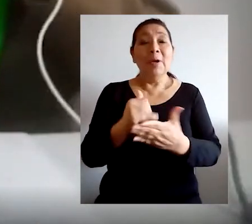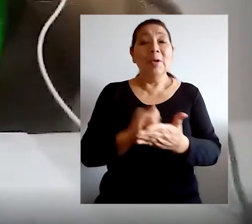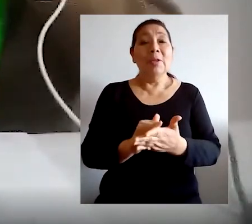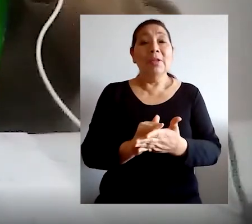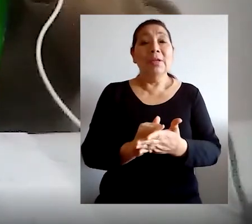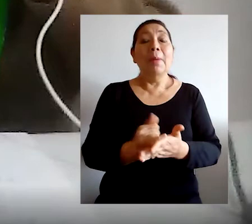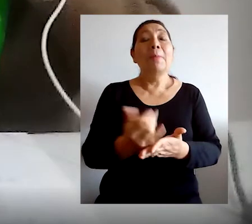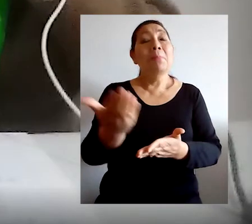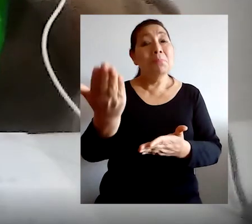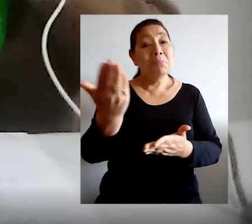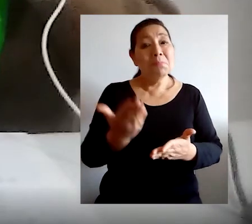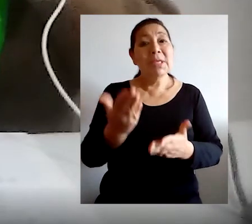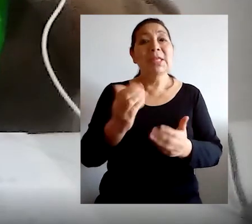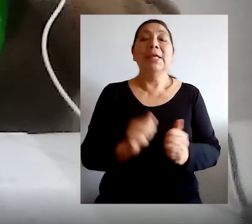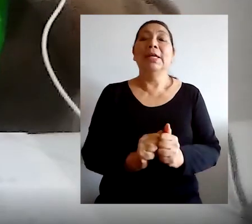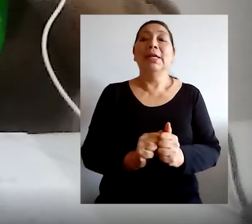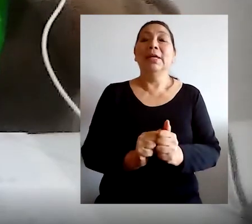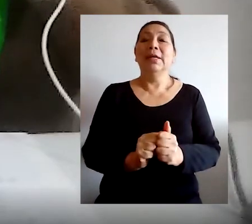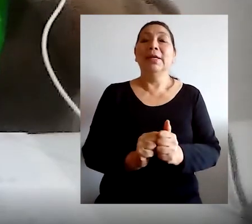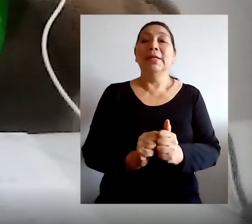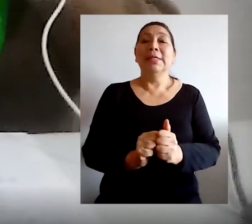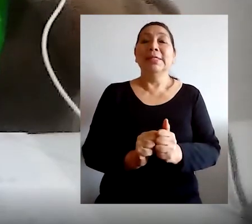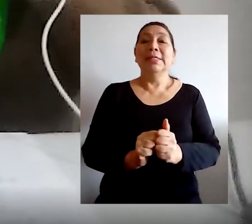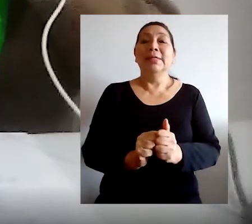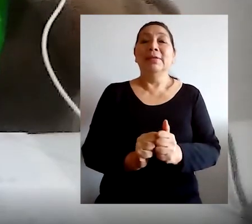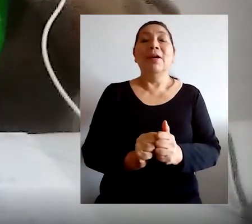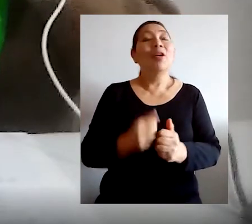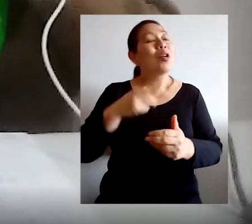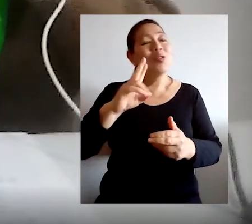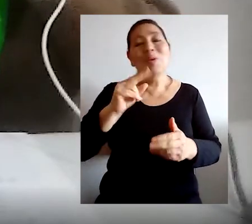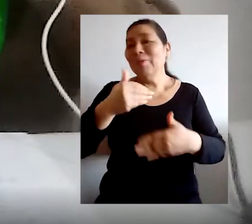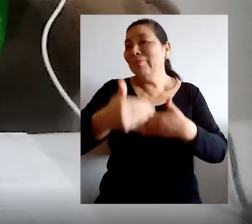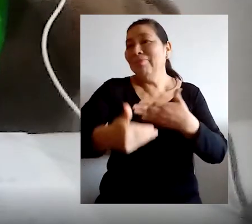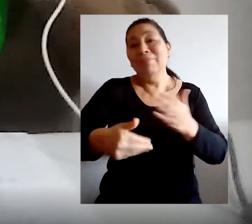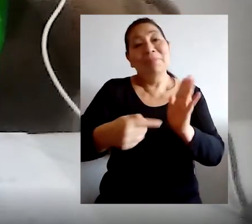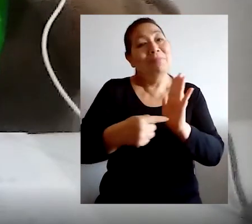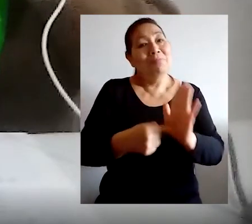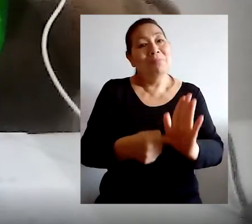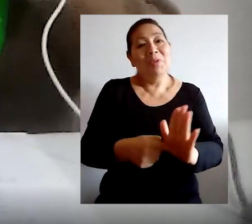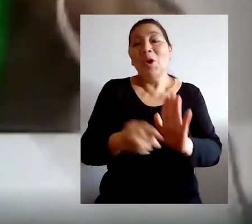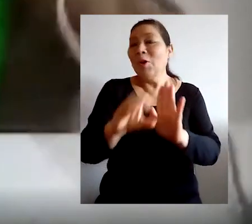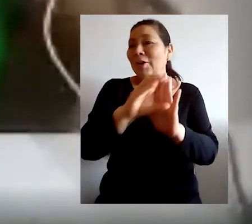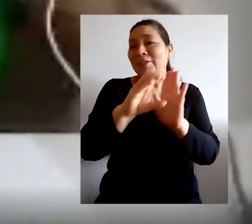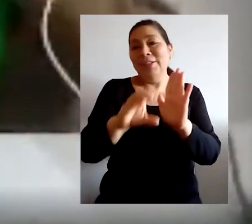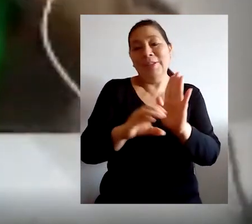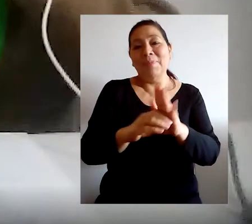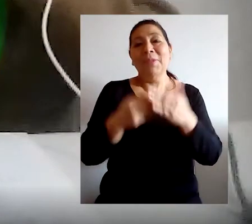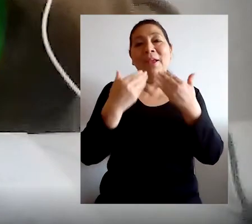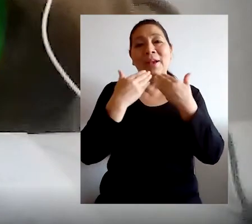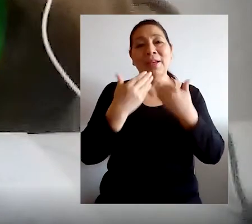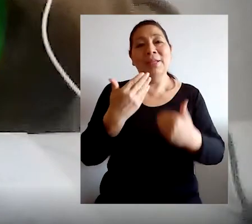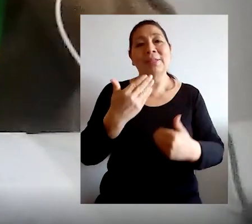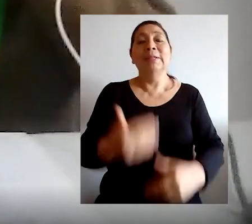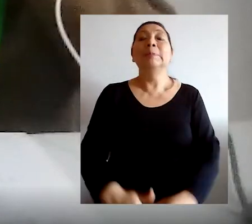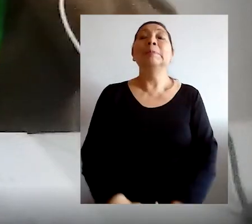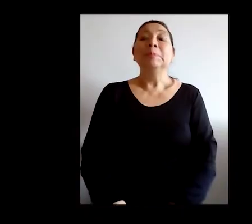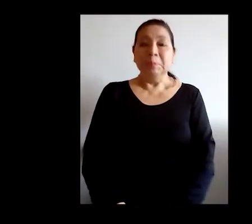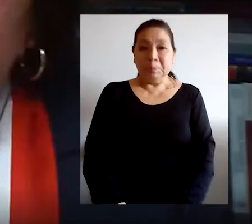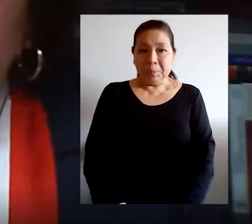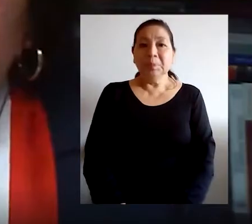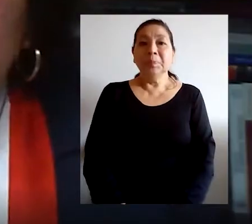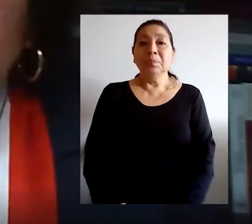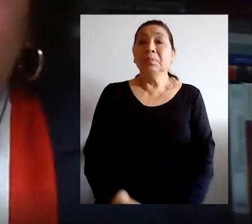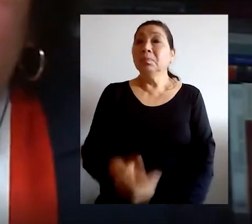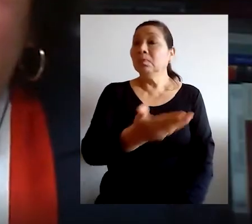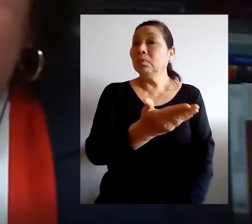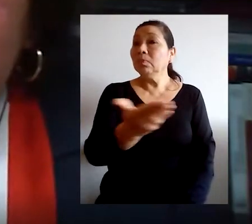ello se solicita que se declare la improcedencia del presente proceso constitucional. Muchas gracias. A continuación,